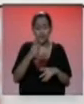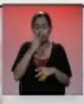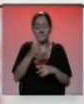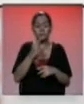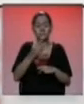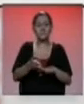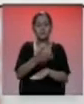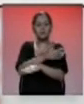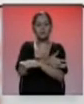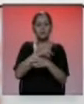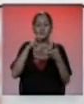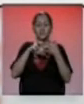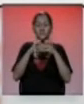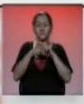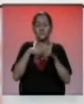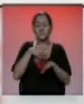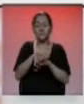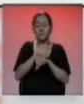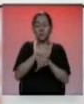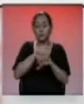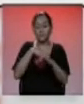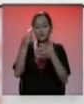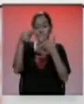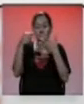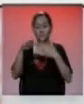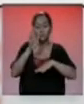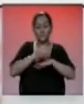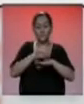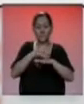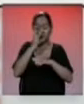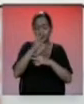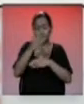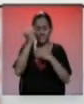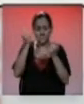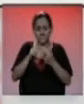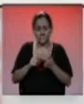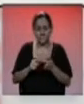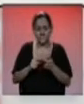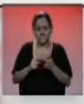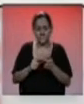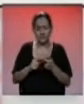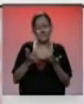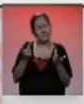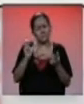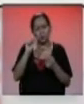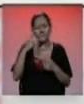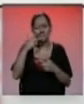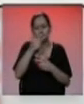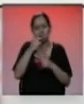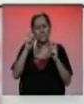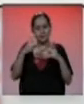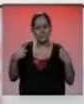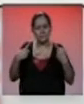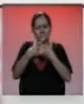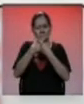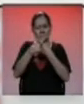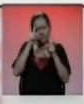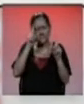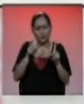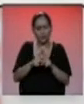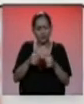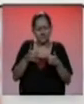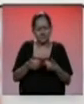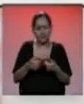que la supuesta demora en el conteo era porque se estaba haciendo fraude aunque sea para mentir pónganse de acuerdo